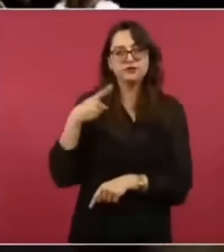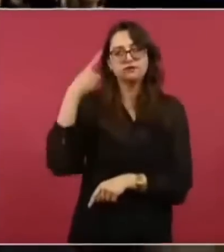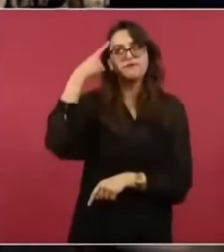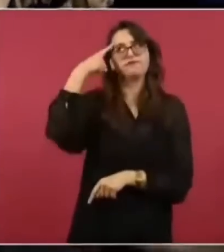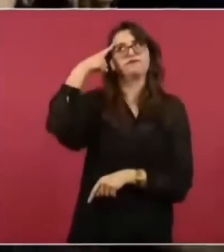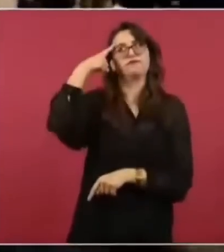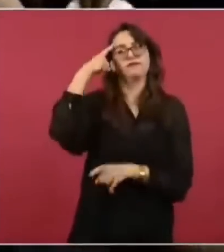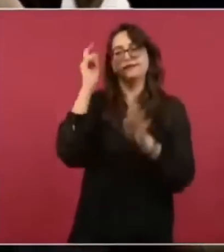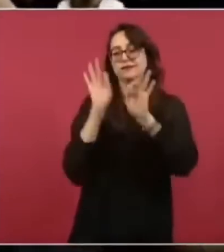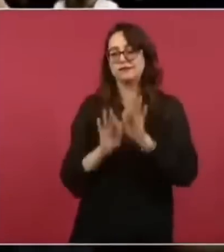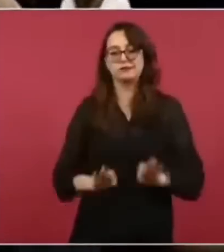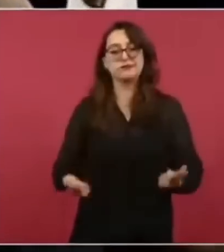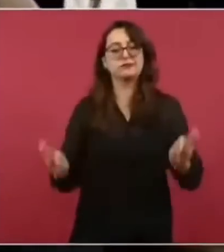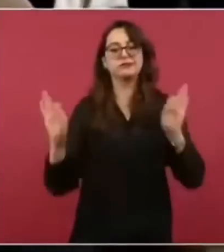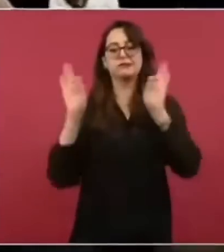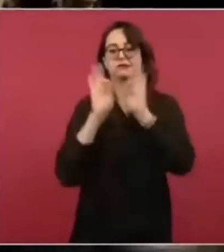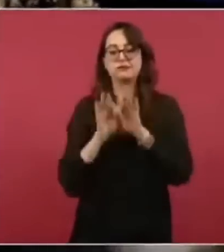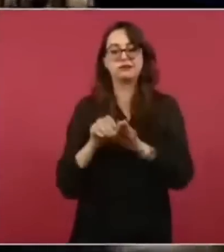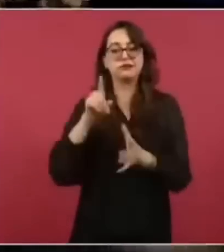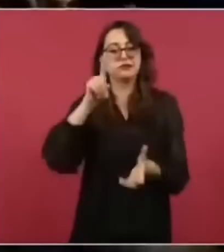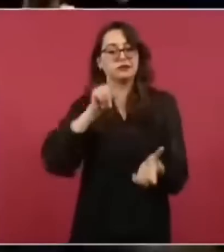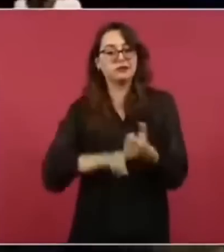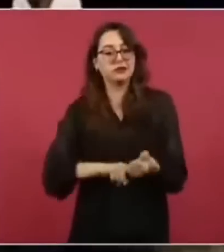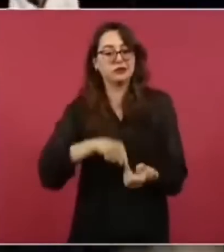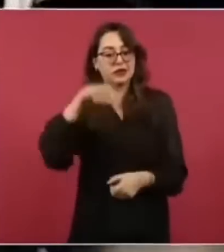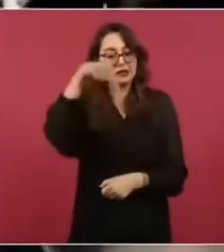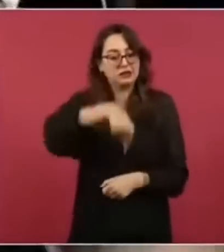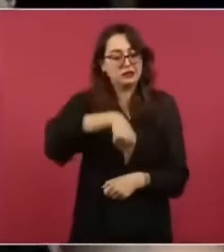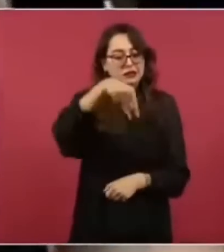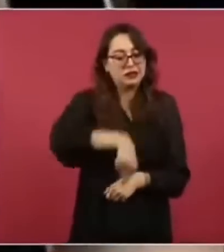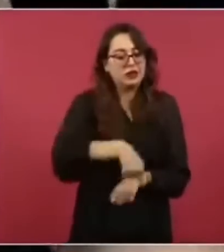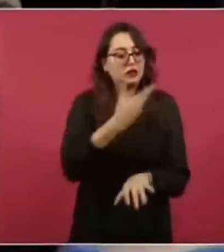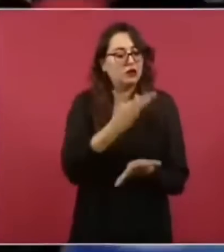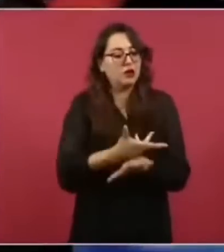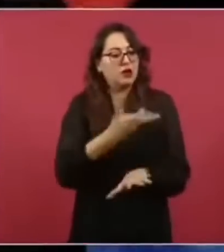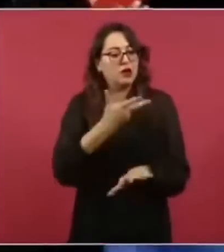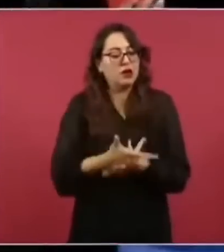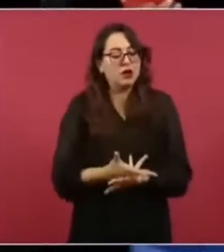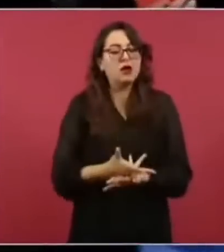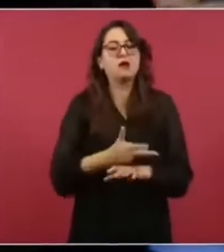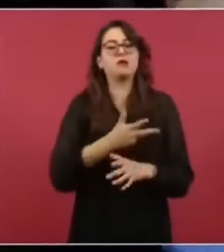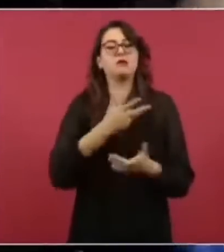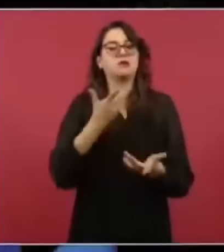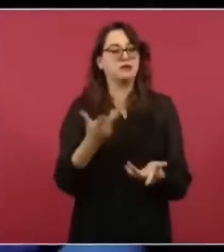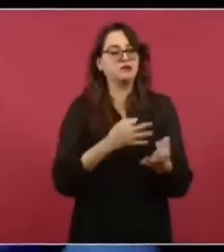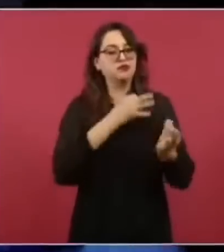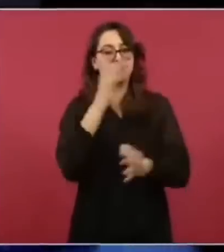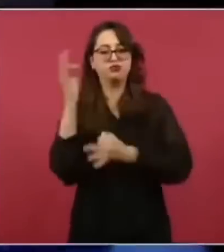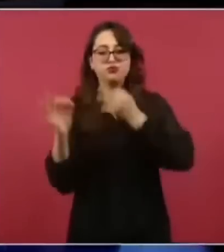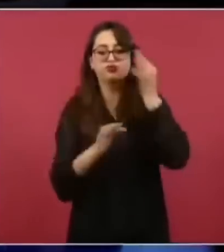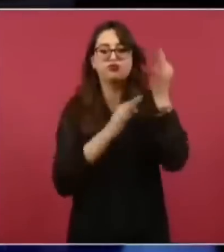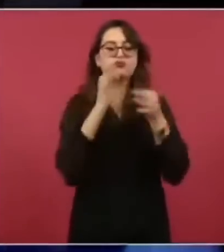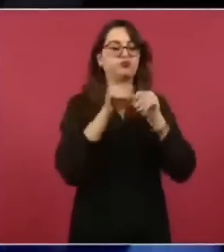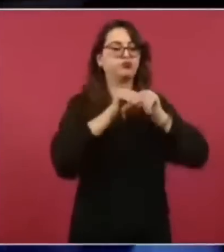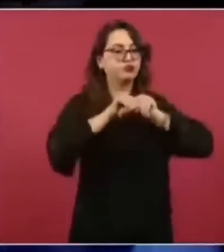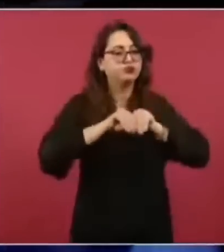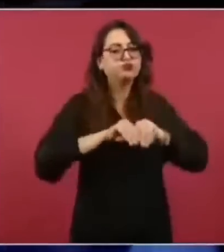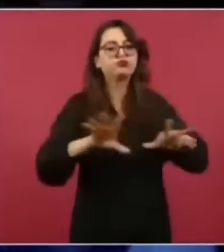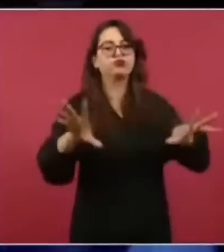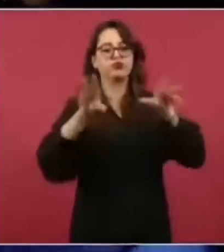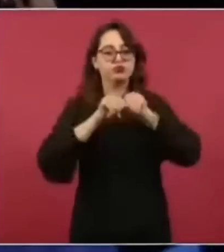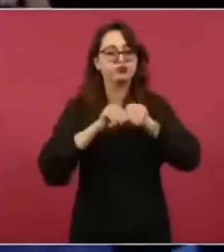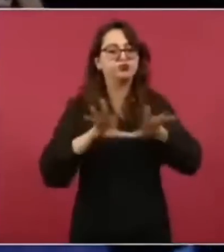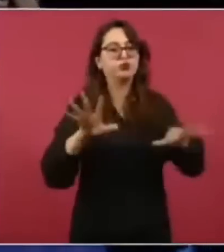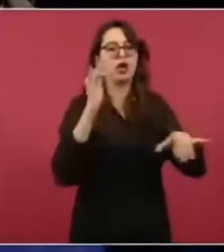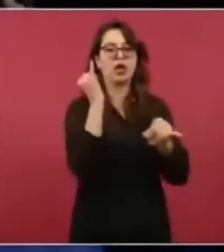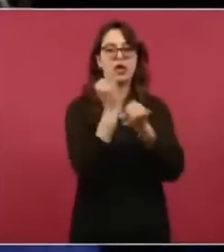esencial la labor de información al interior de